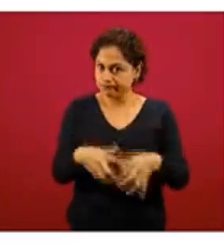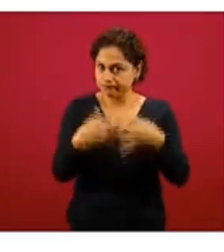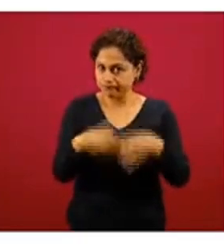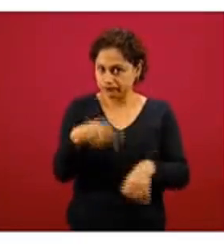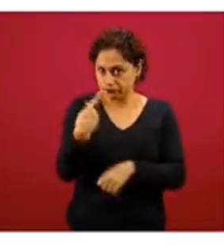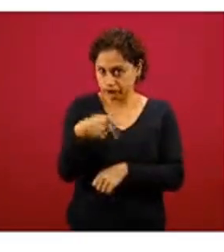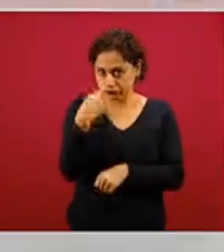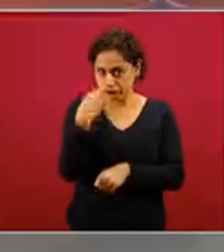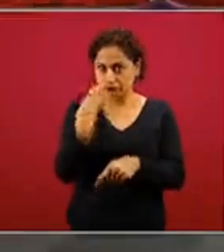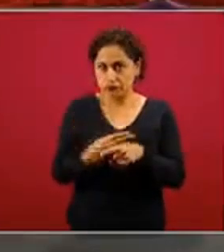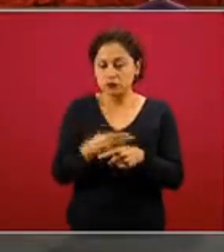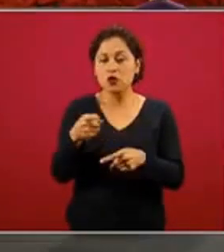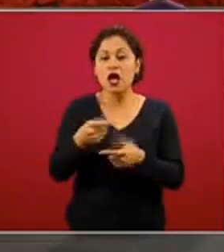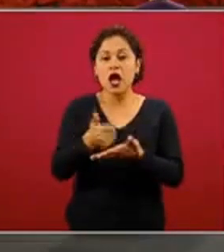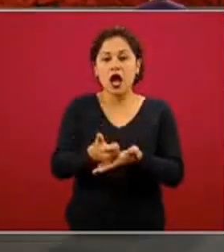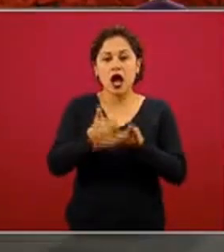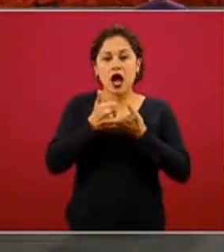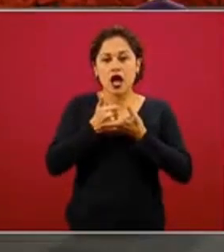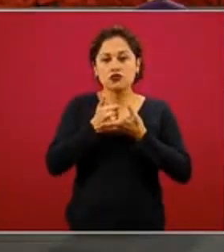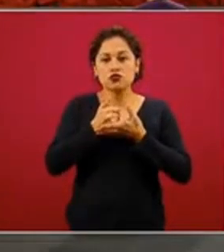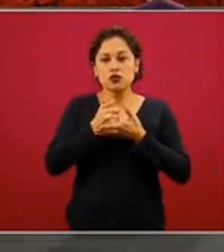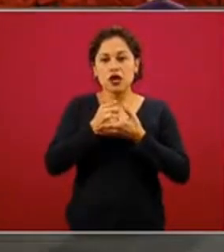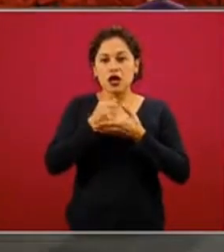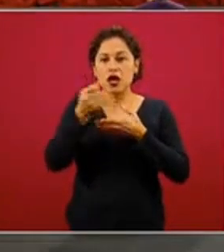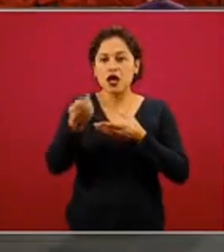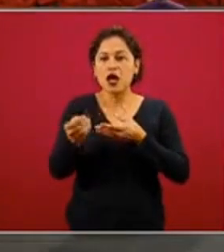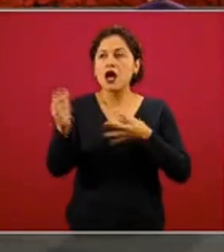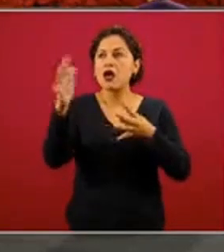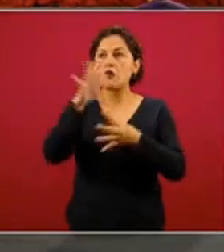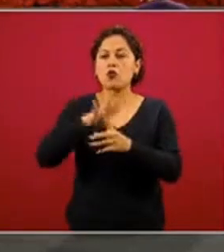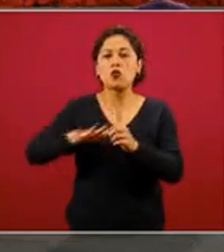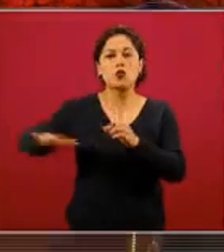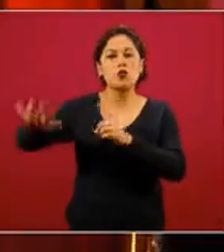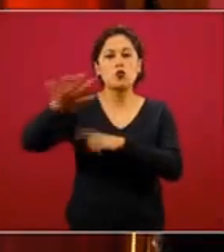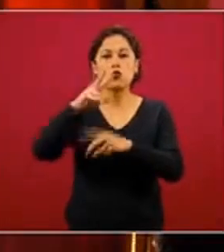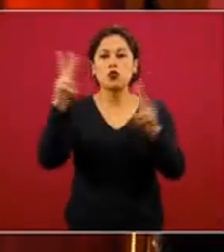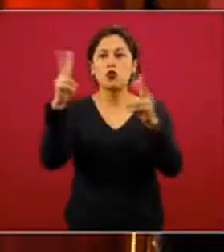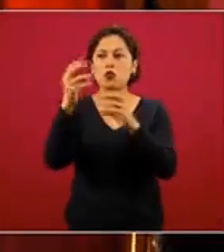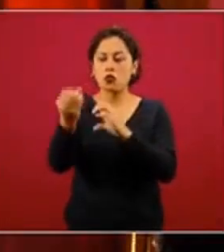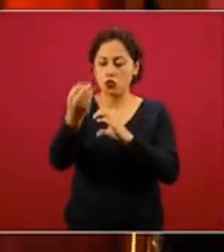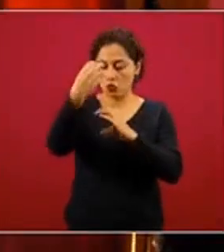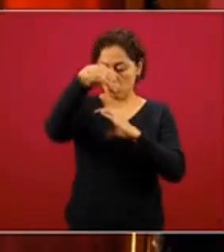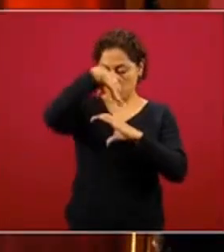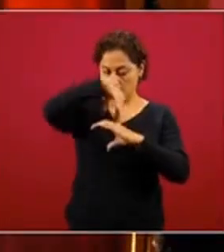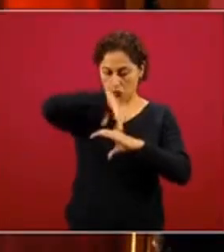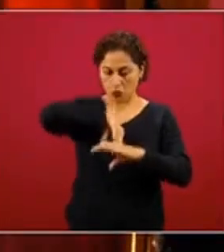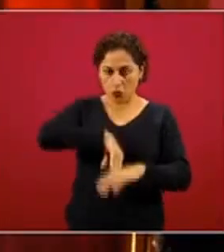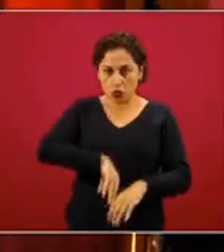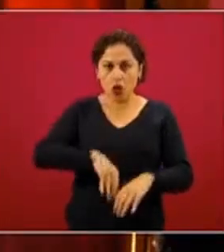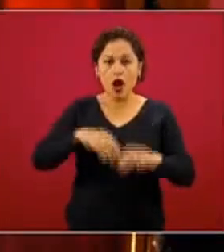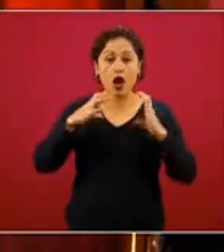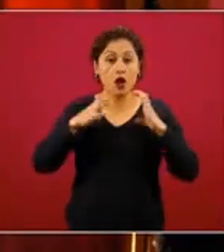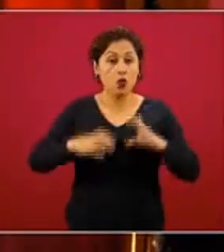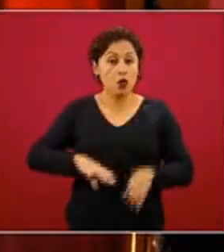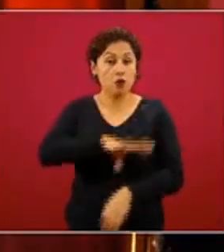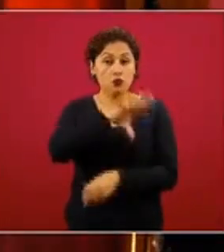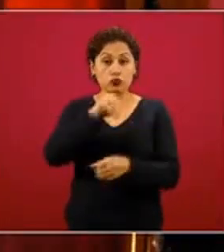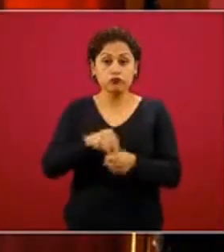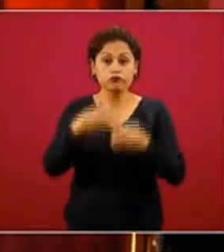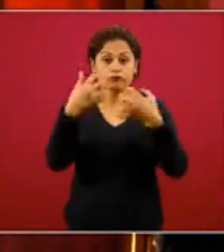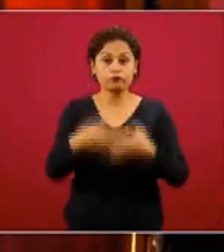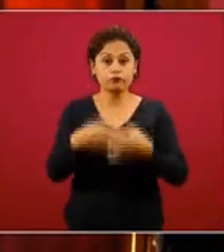gases, la entrada del oxígeno, que es requerida para todos nuestros tejidos, en todo nuestro cuerpo, y desde luego